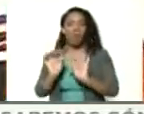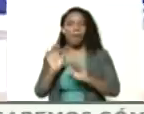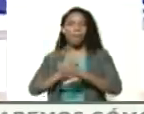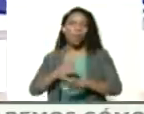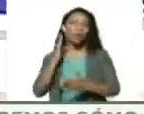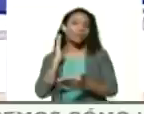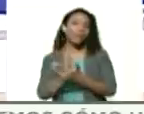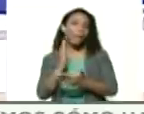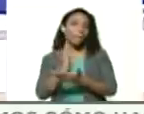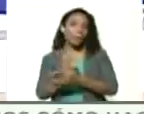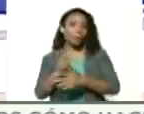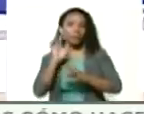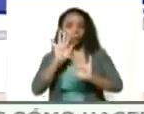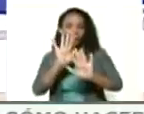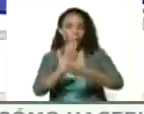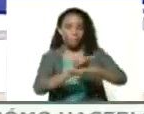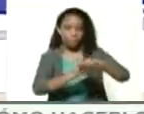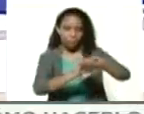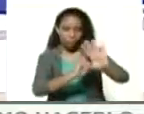fíjate, perdona,